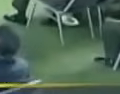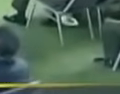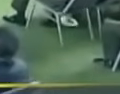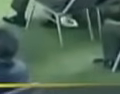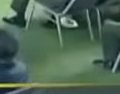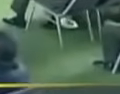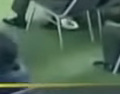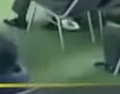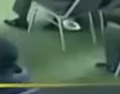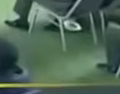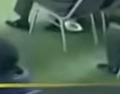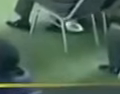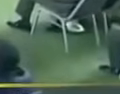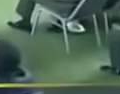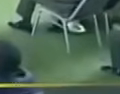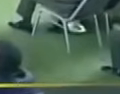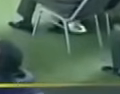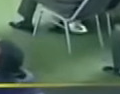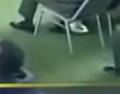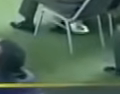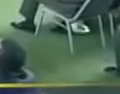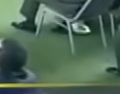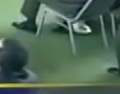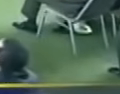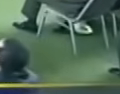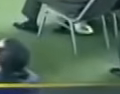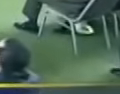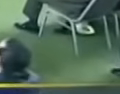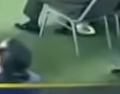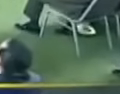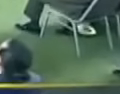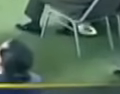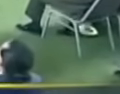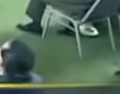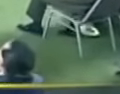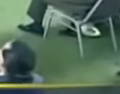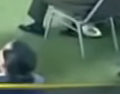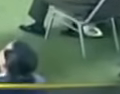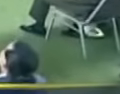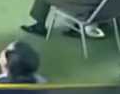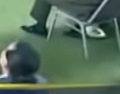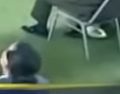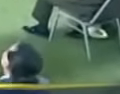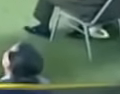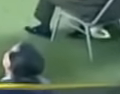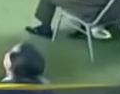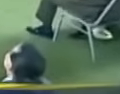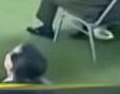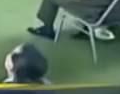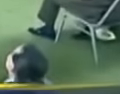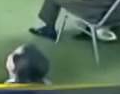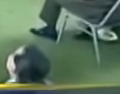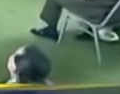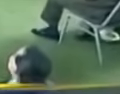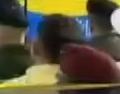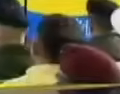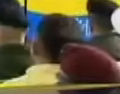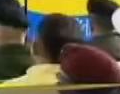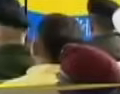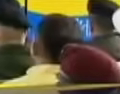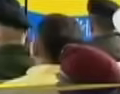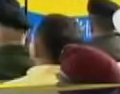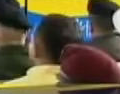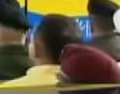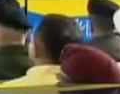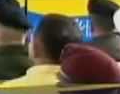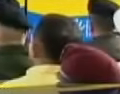Véngase todo. Correcto. Mira, Grecia, Diosdado me dijo algo que es totalmente cierto.